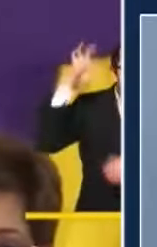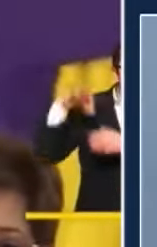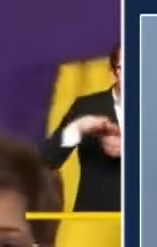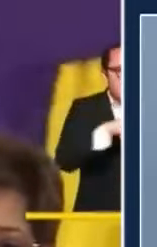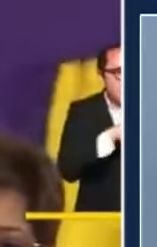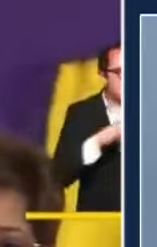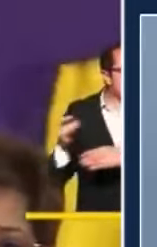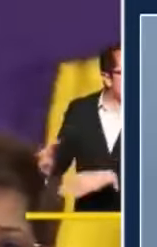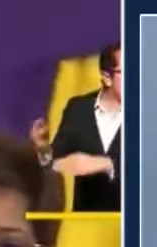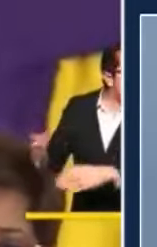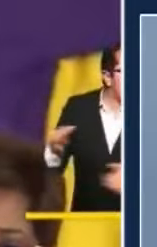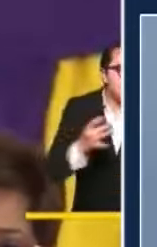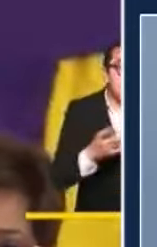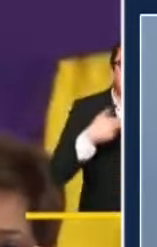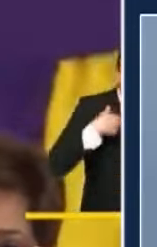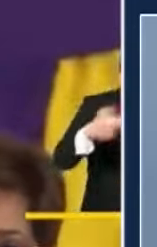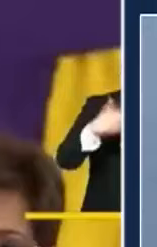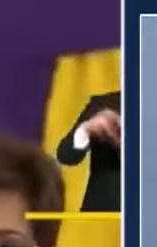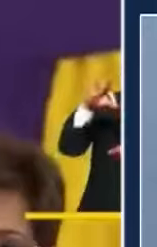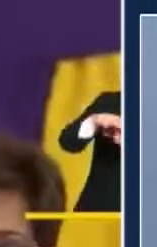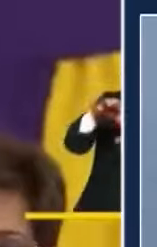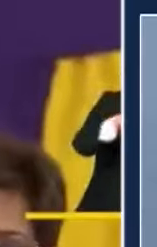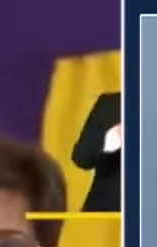sus alocuciones puede convertirse en realidad?